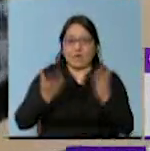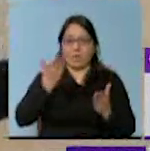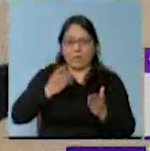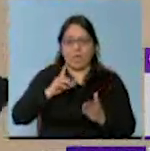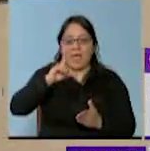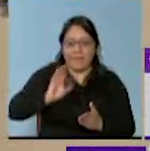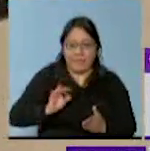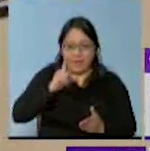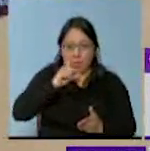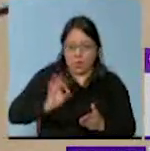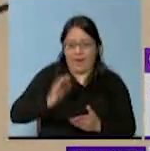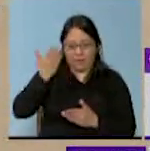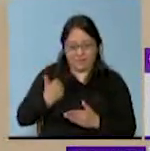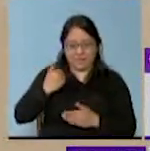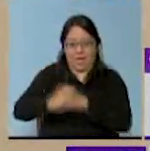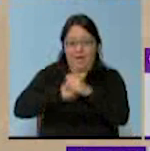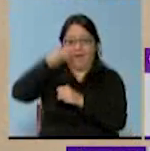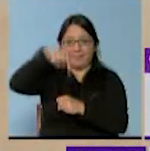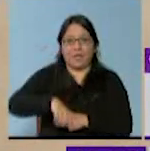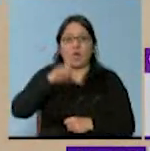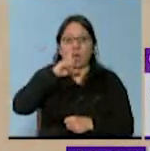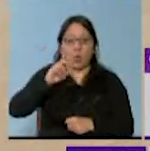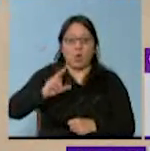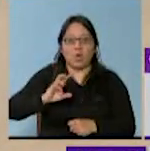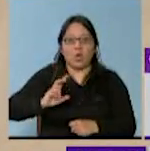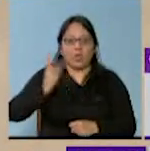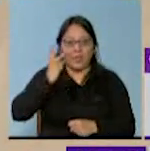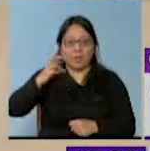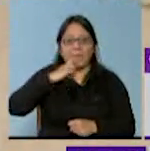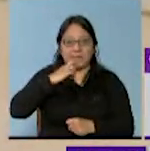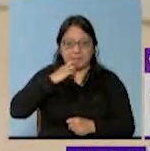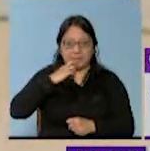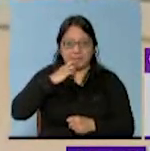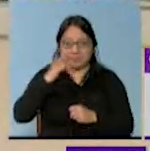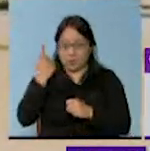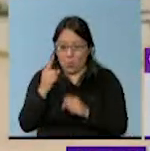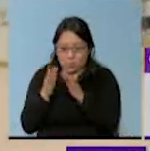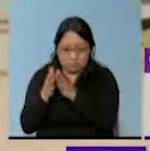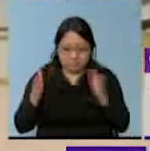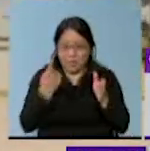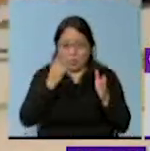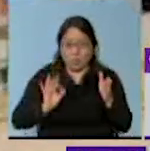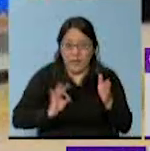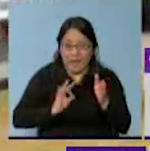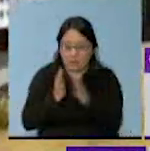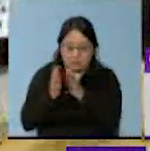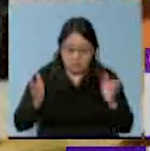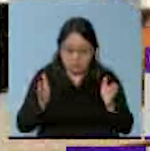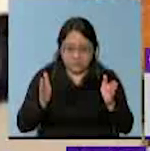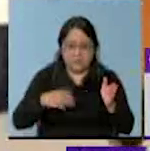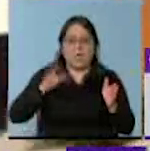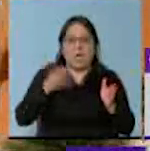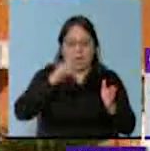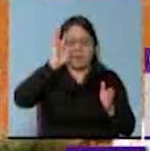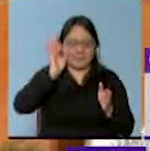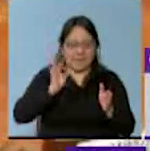del 2016 a junio del 2017 de ese periodo es decir del año pasado de julio hasta este año el mes de junio